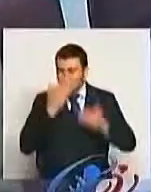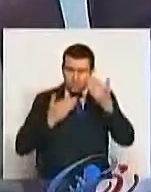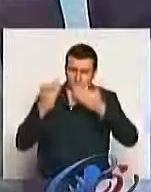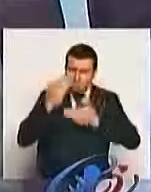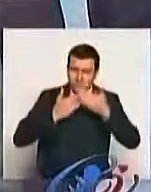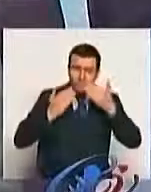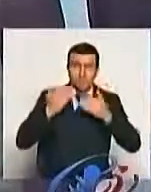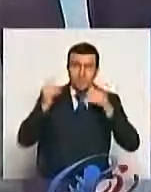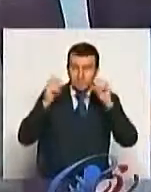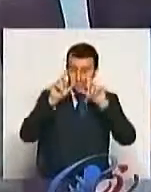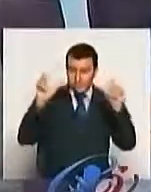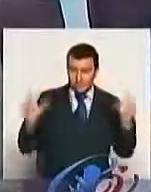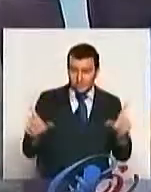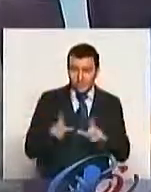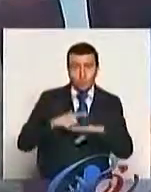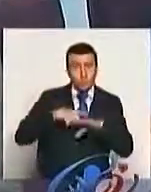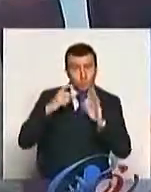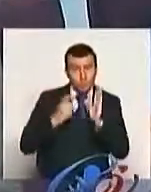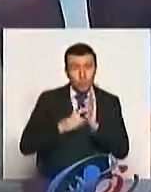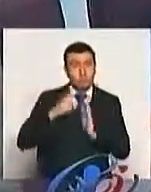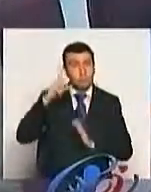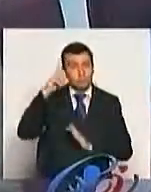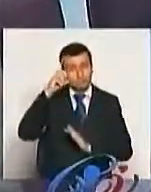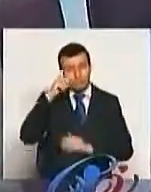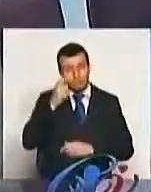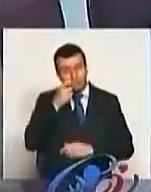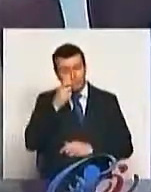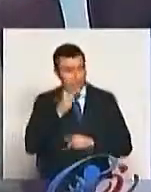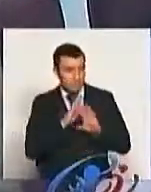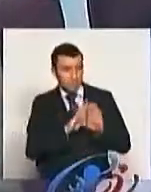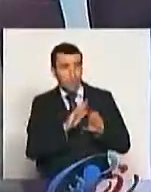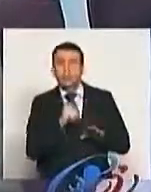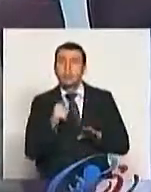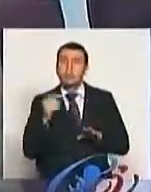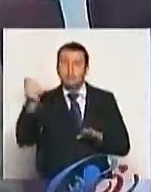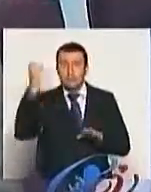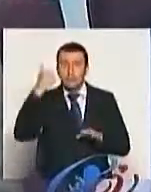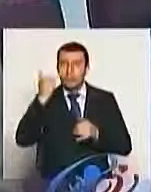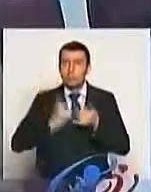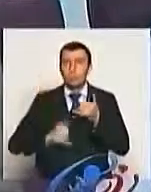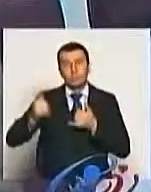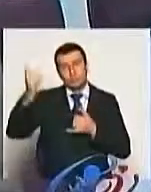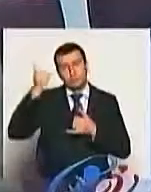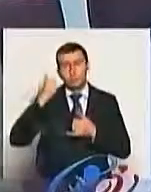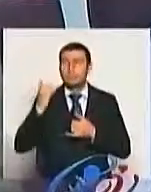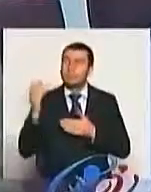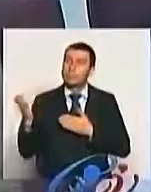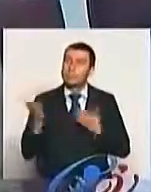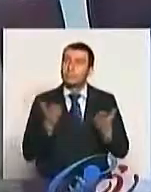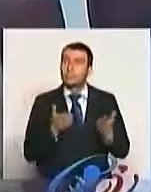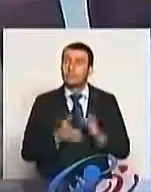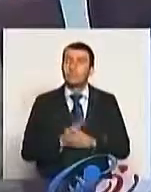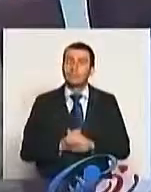completo. Pero antes de esto, déjamela como una nota final para sacar esta última llamada. Adelante con la